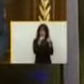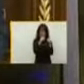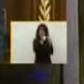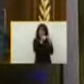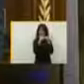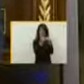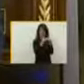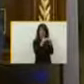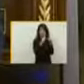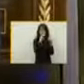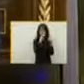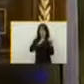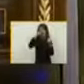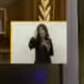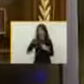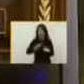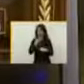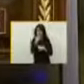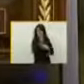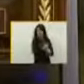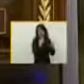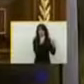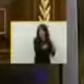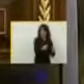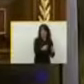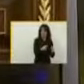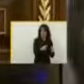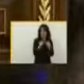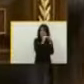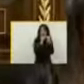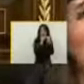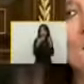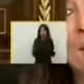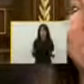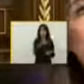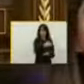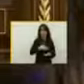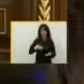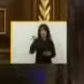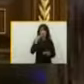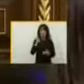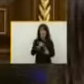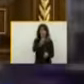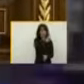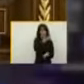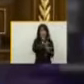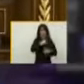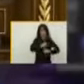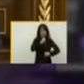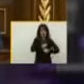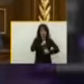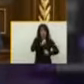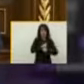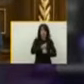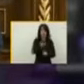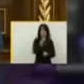que ver con para qué ha valido todo este proceso. Pilar, por favor. Gonzalo, ¿tú para qué crees que ha valido? Pois